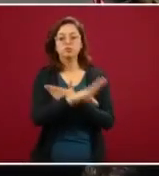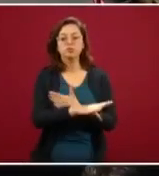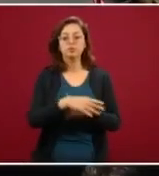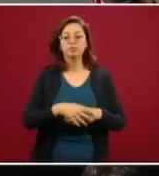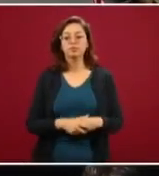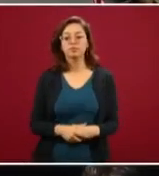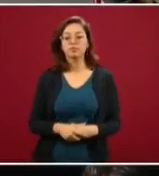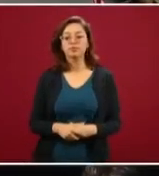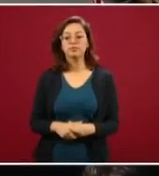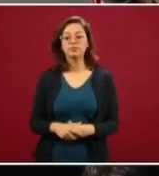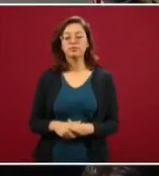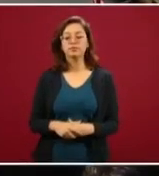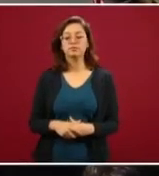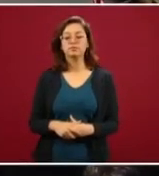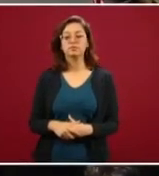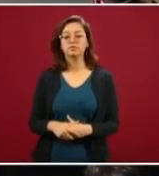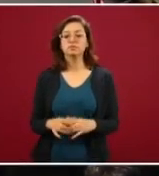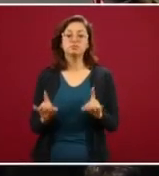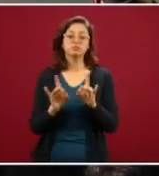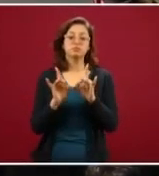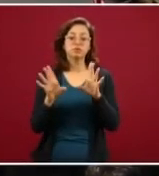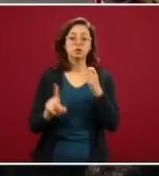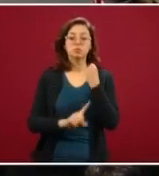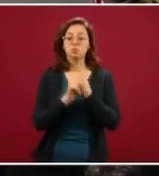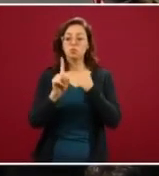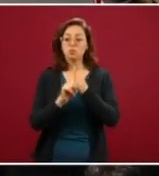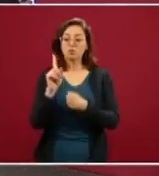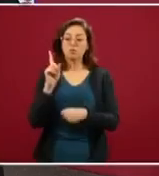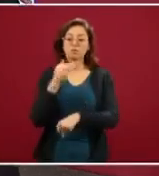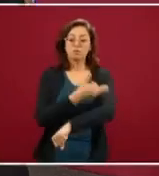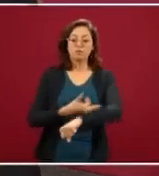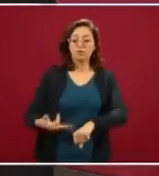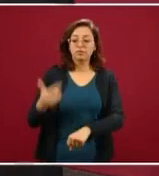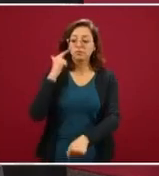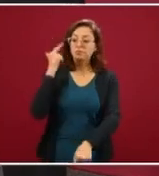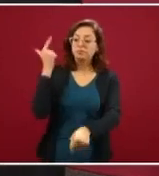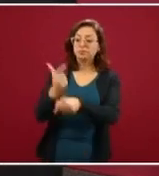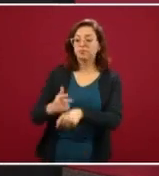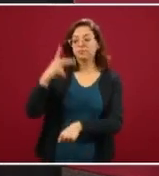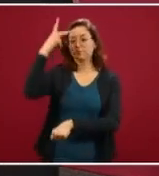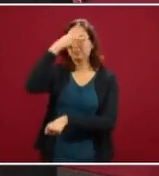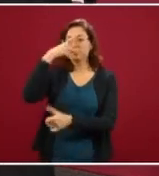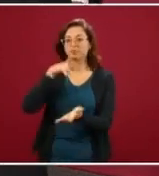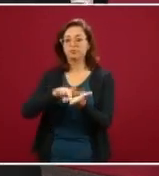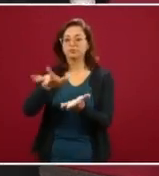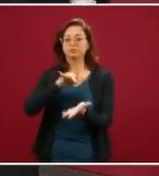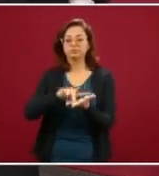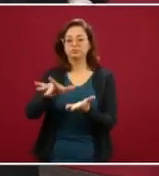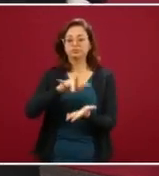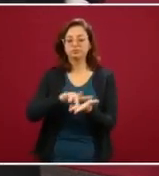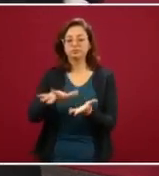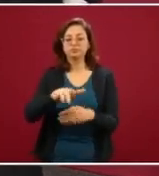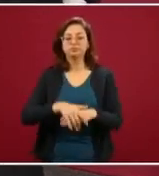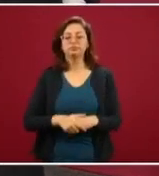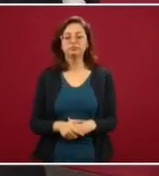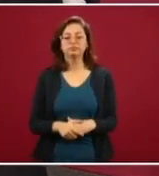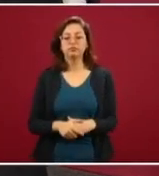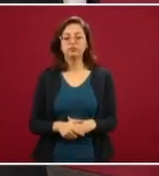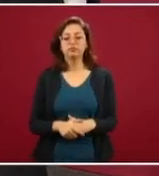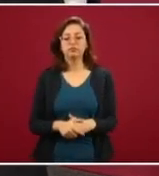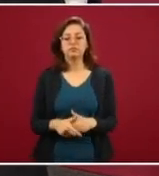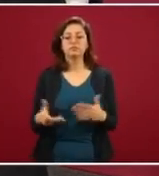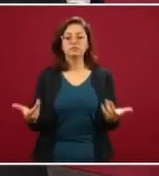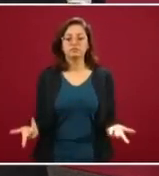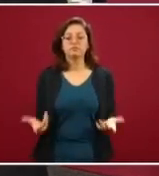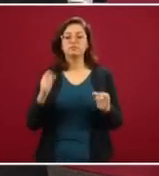identificar algún problema familiar y los psicólogos apoyan. El otro es, de algún modo, el evitar